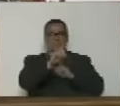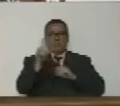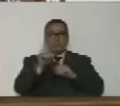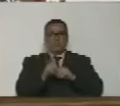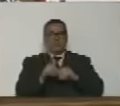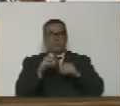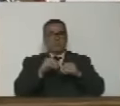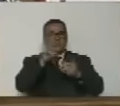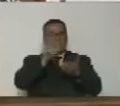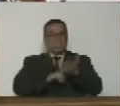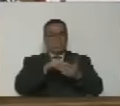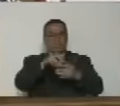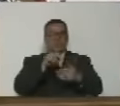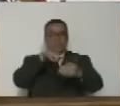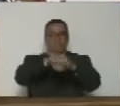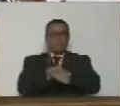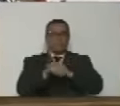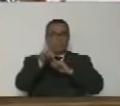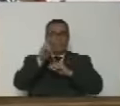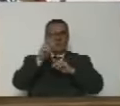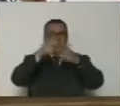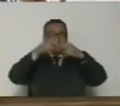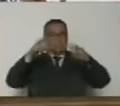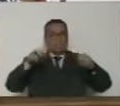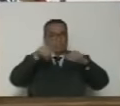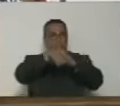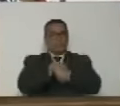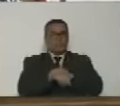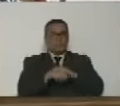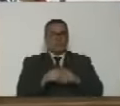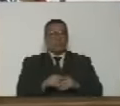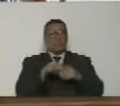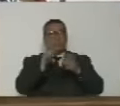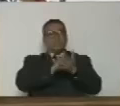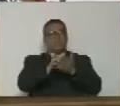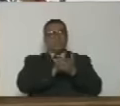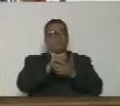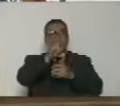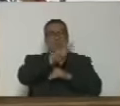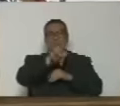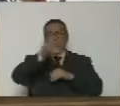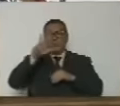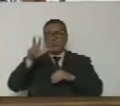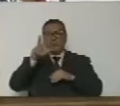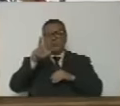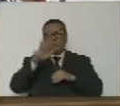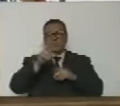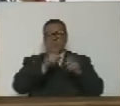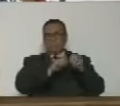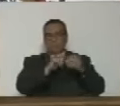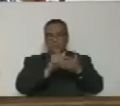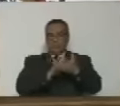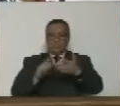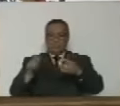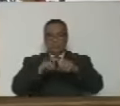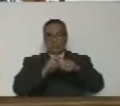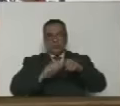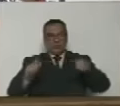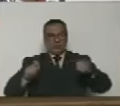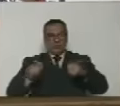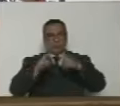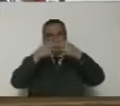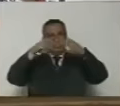21. Se sugiere aprobar la incorporación de un nuevo epígrafe, el cual pasa a ser el epígrafe del artículo 23, quedando redactado en los siguientes